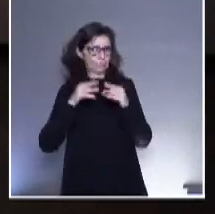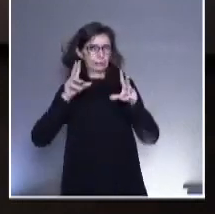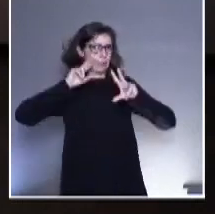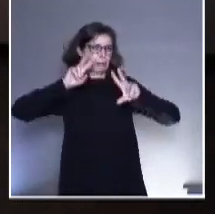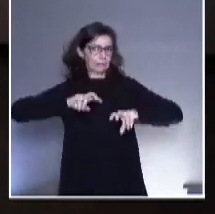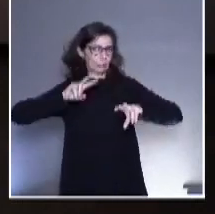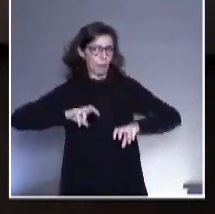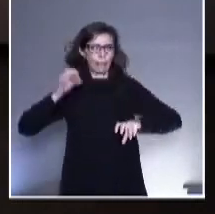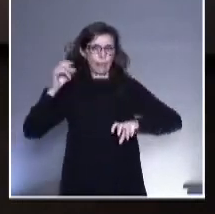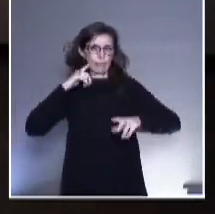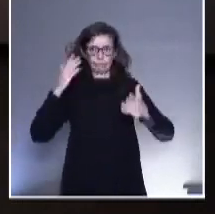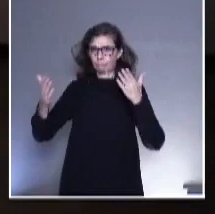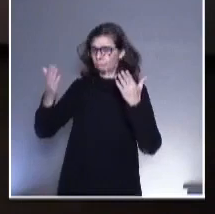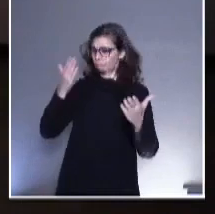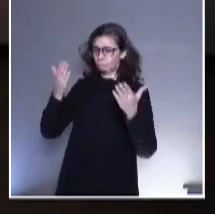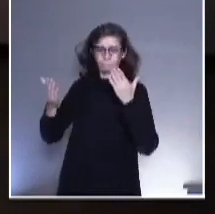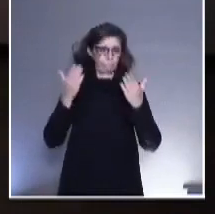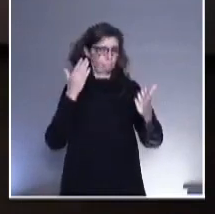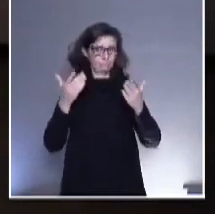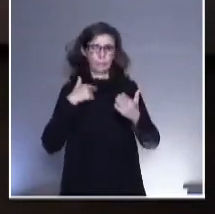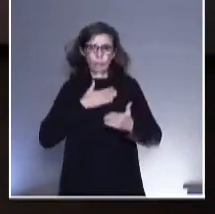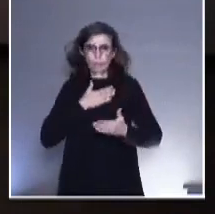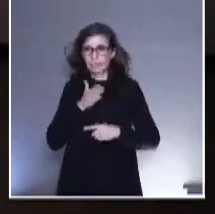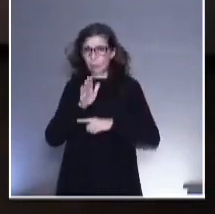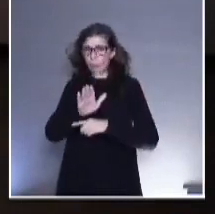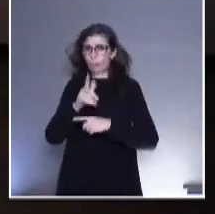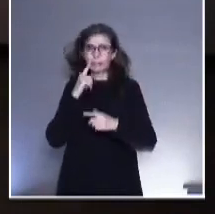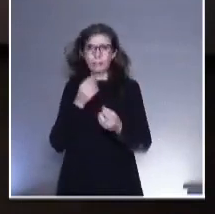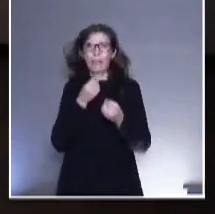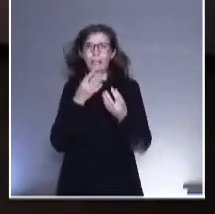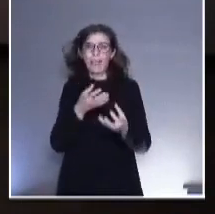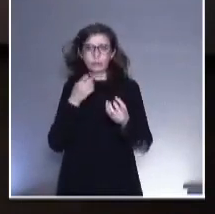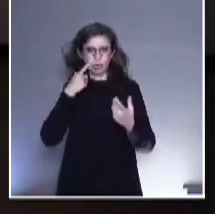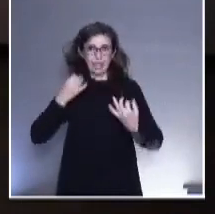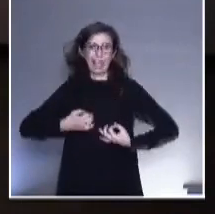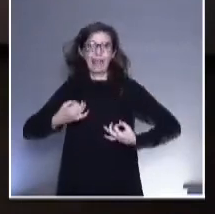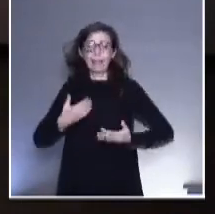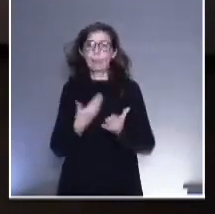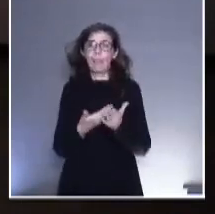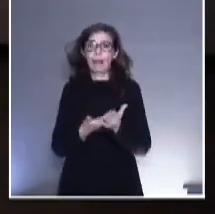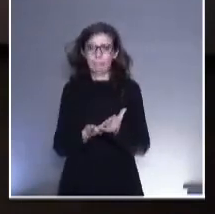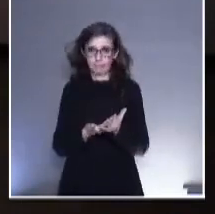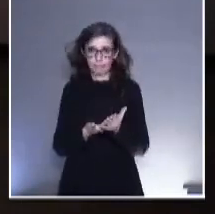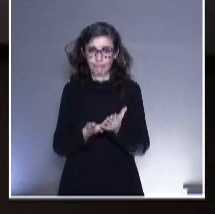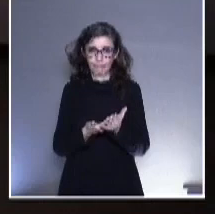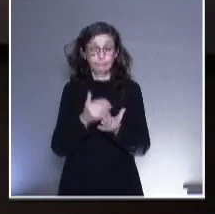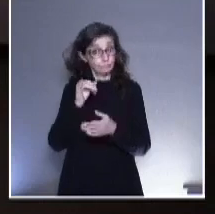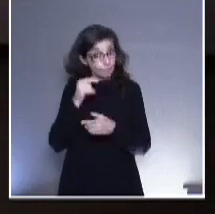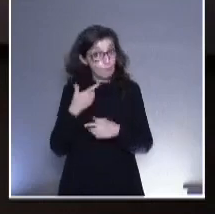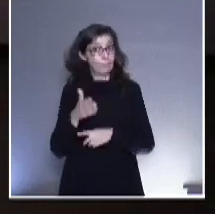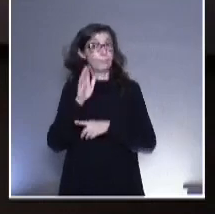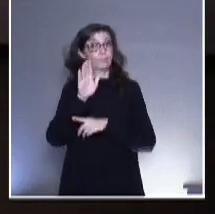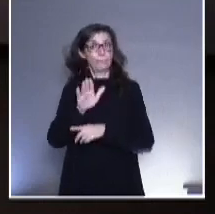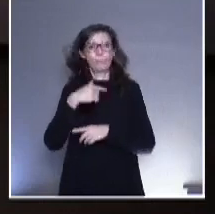investigadores, contrastemos nuestras propuestas y herramientas teóricas con datos de la realidad y que planteemos